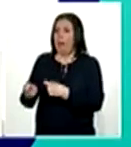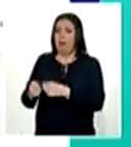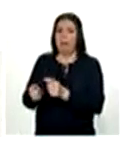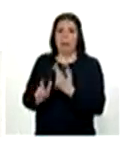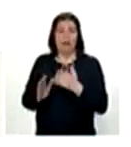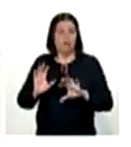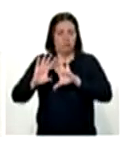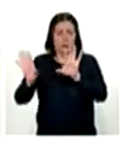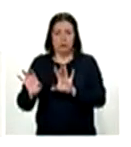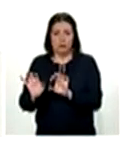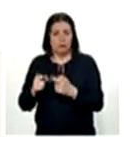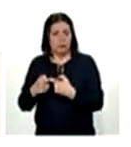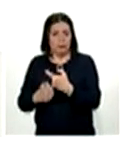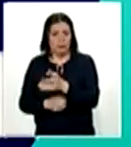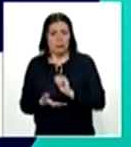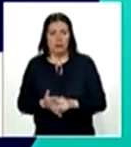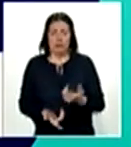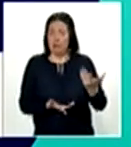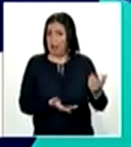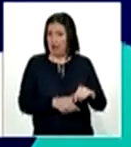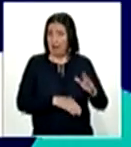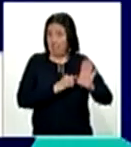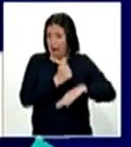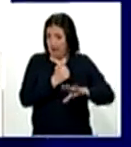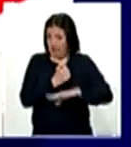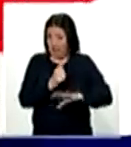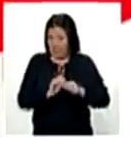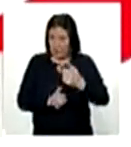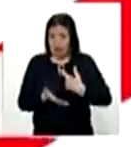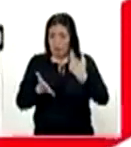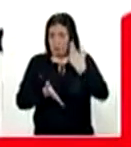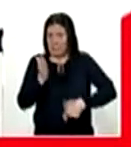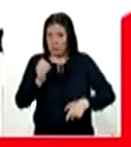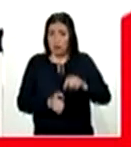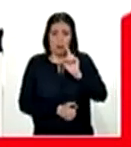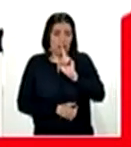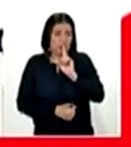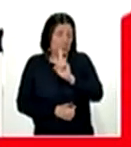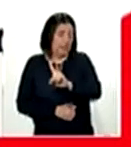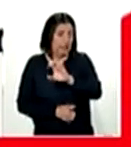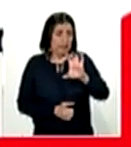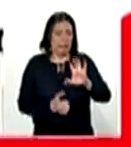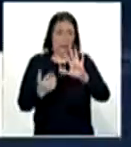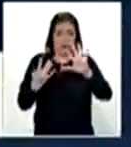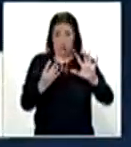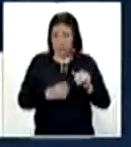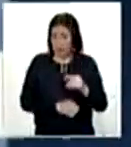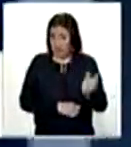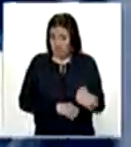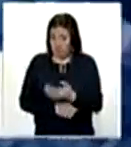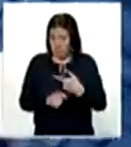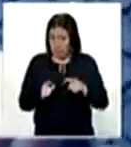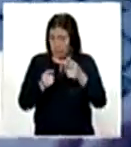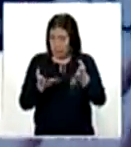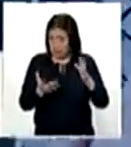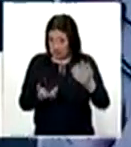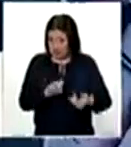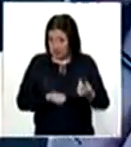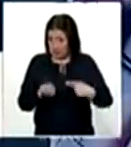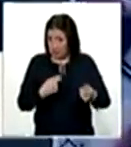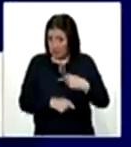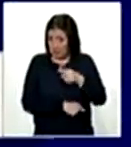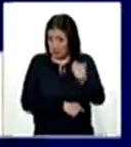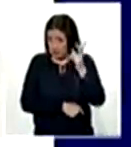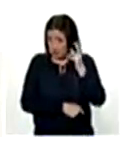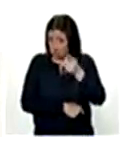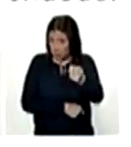internet. Las populares, las más baratas, tienen un precio de 109 soles, sin embargo, esta ya se vende, escúchelo